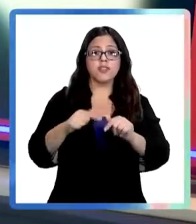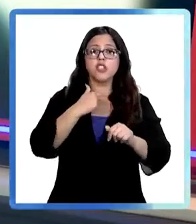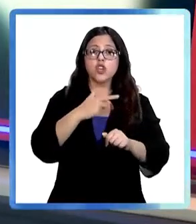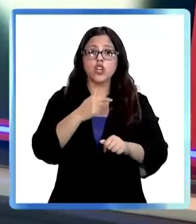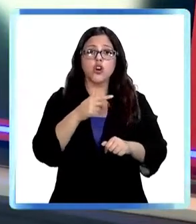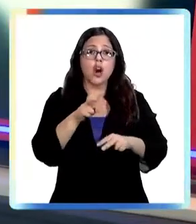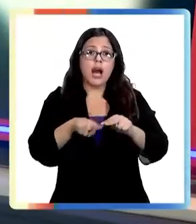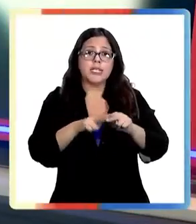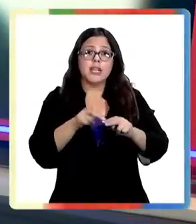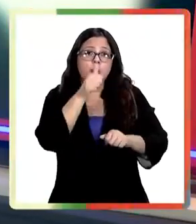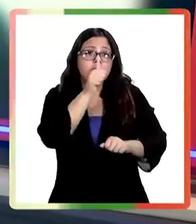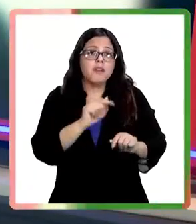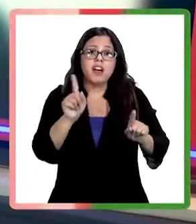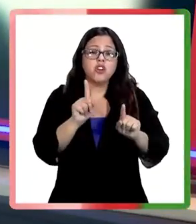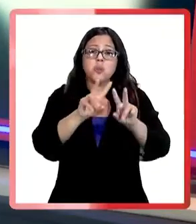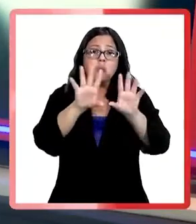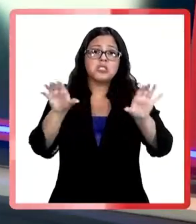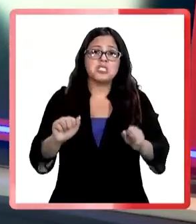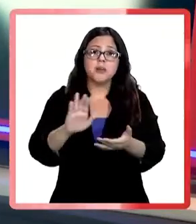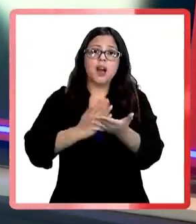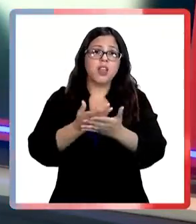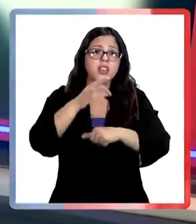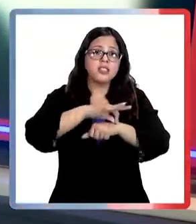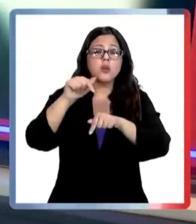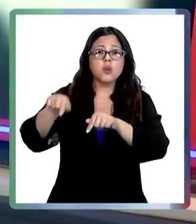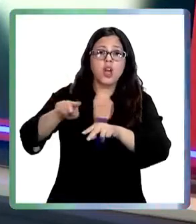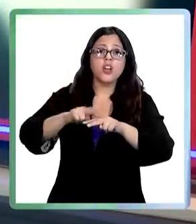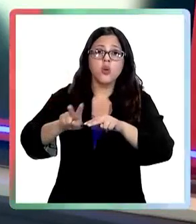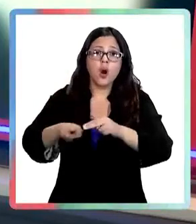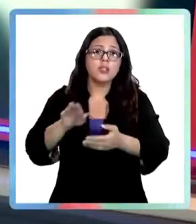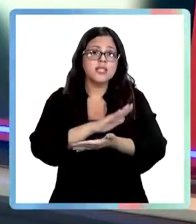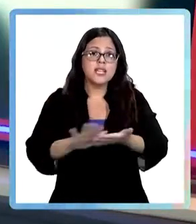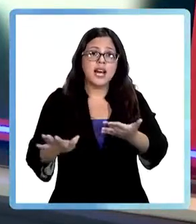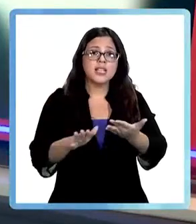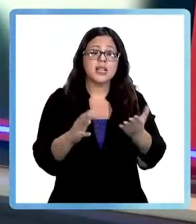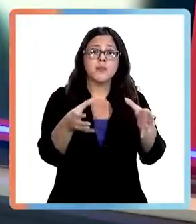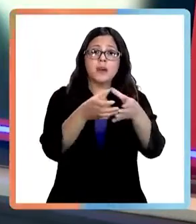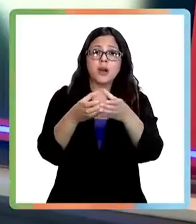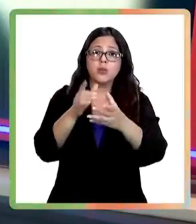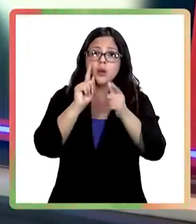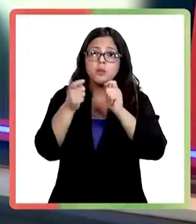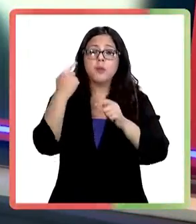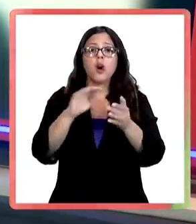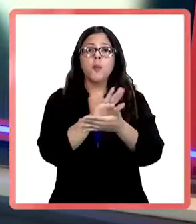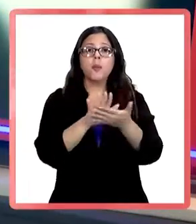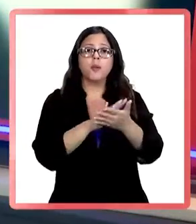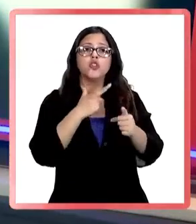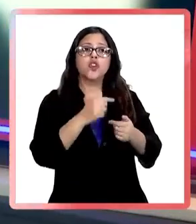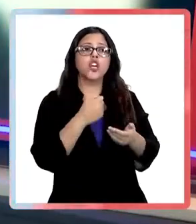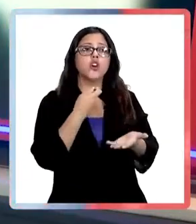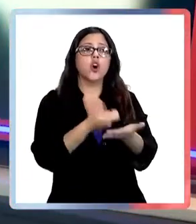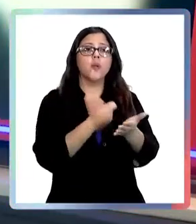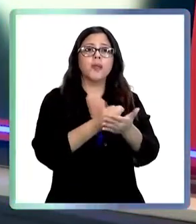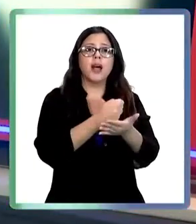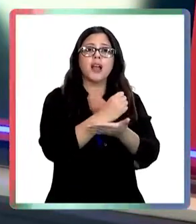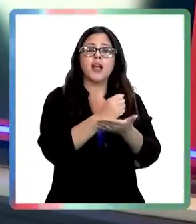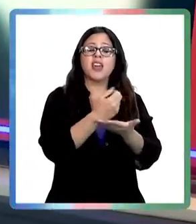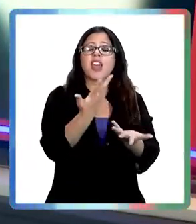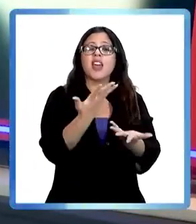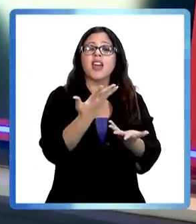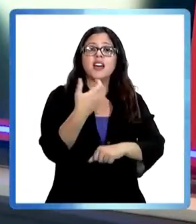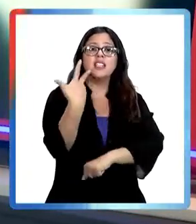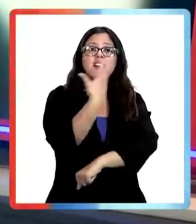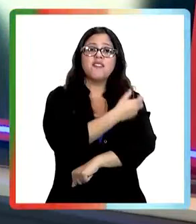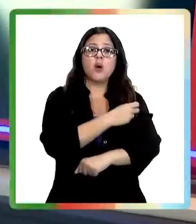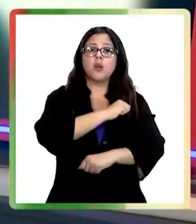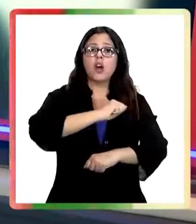quisiera hacerlo de manera privada, ni siquiera por el sistema de salud, ¿verdad?, que lo hace y de manera gratuita para los grupos de riesgo, pero quisiera ir, por ejemplo, a una farmacia y decir,